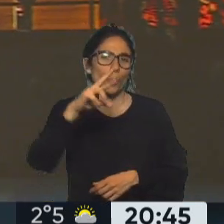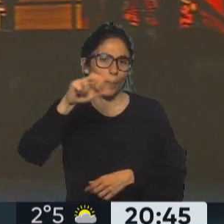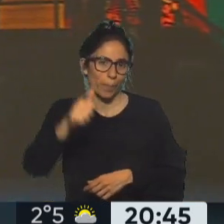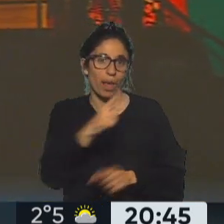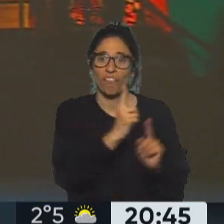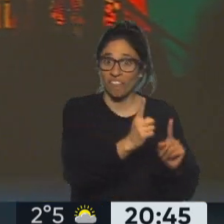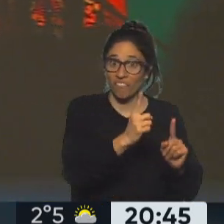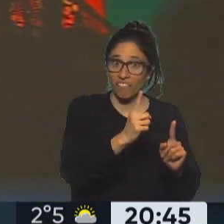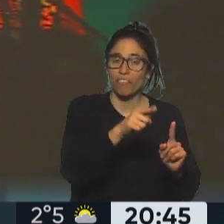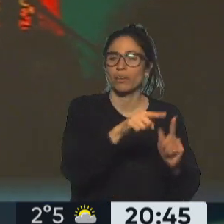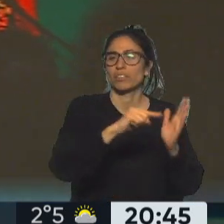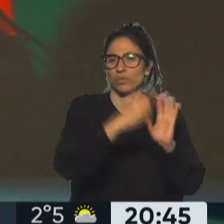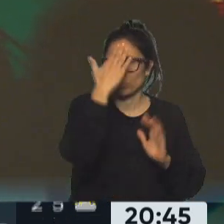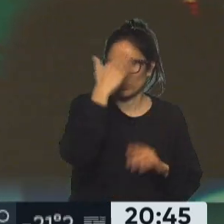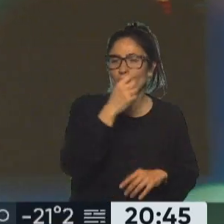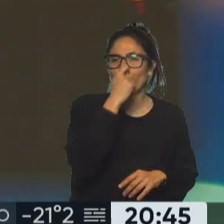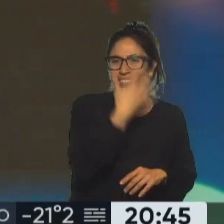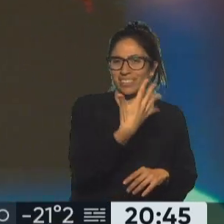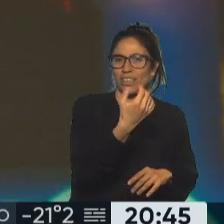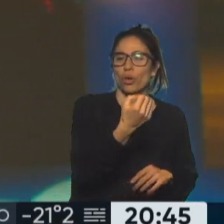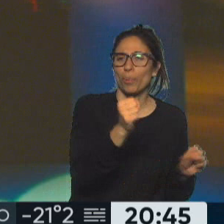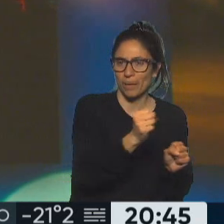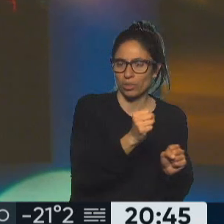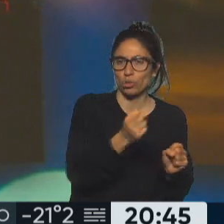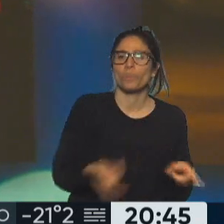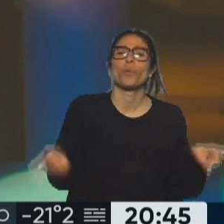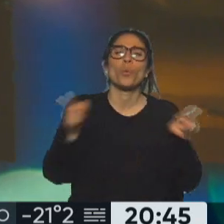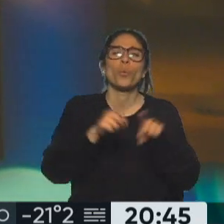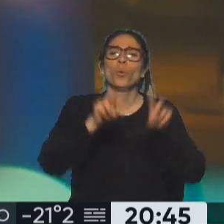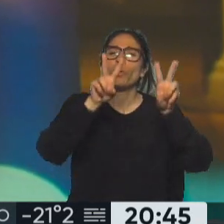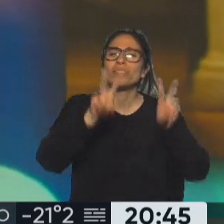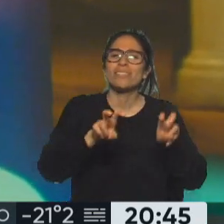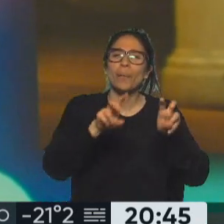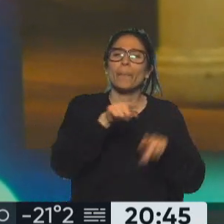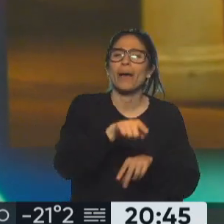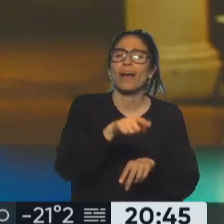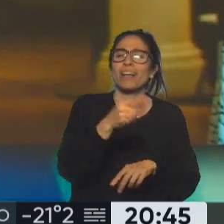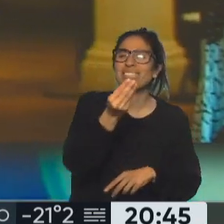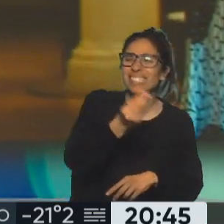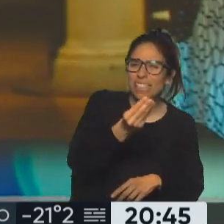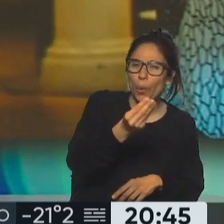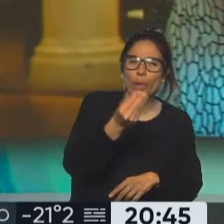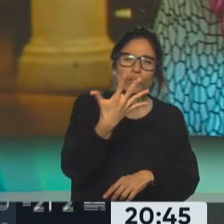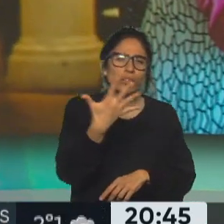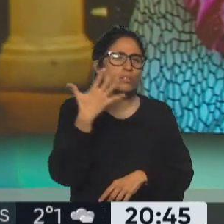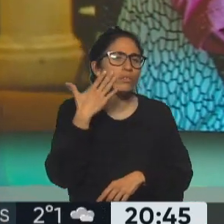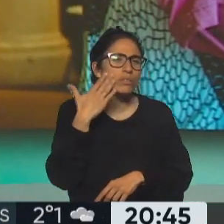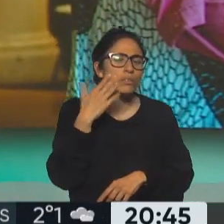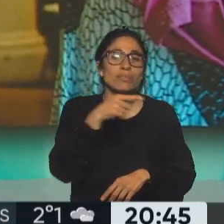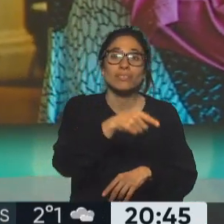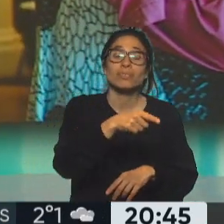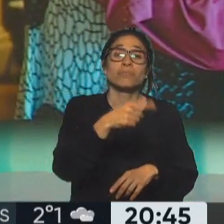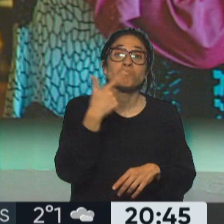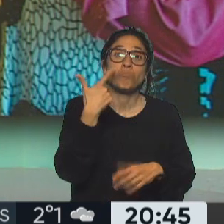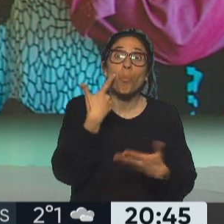Pero vuelvo a lo que pasa los sábados. Los sábados a las 17 se puede ver este trabajo, una reflexión con la comunidad más de 60,